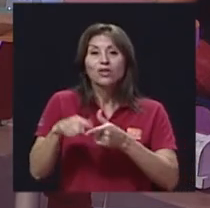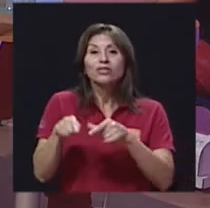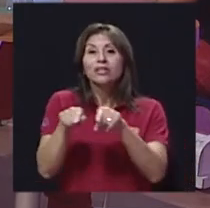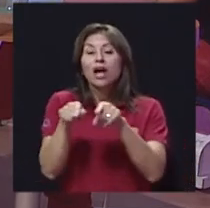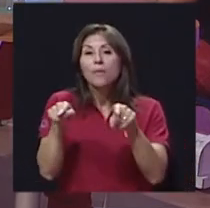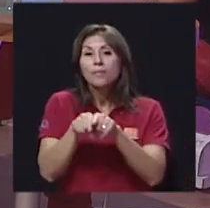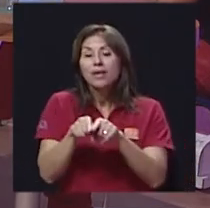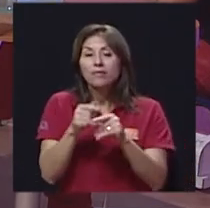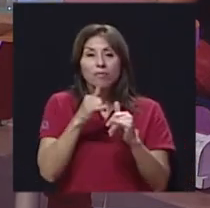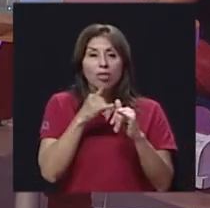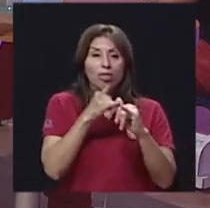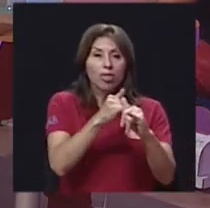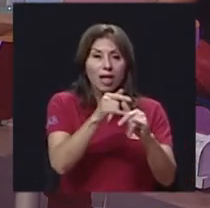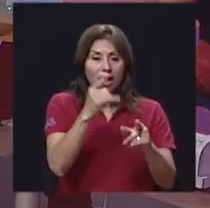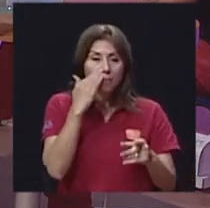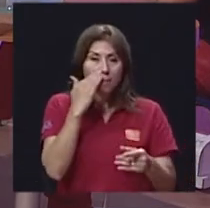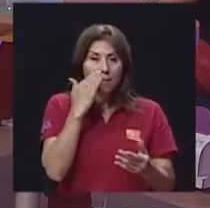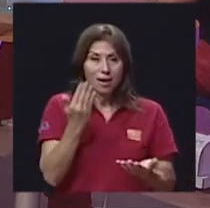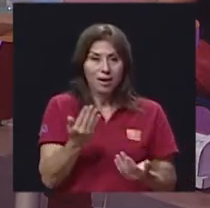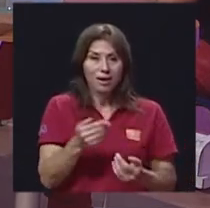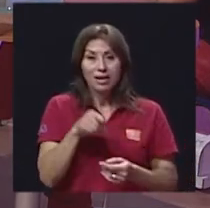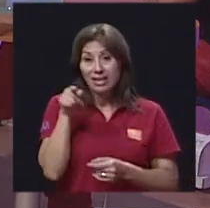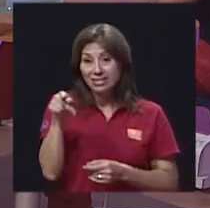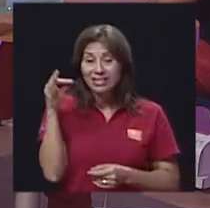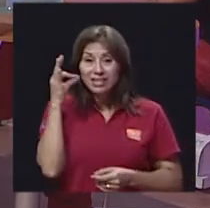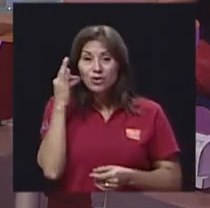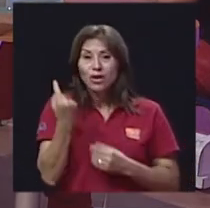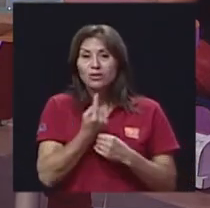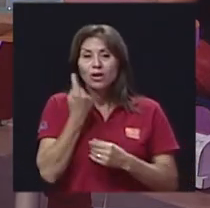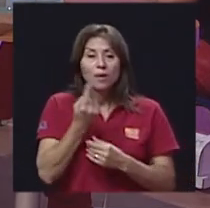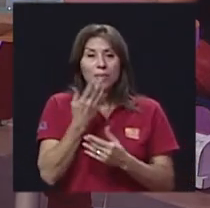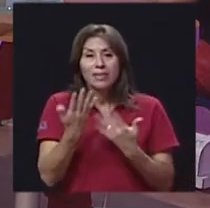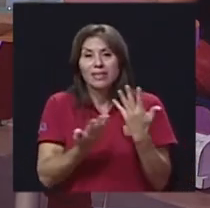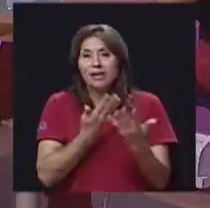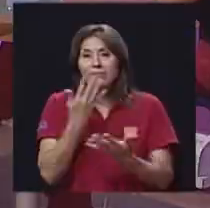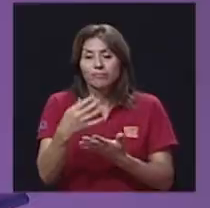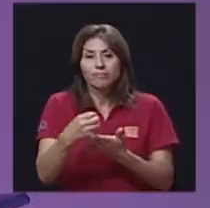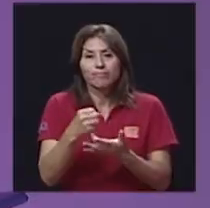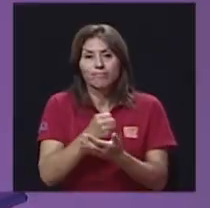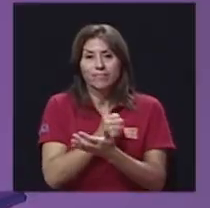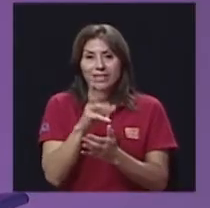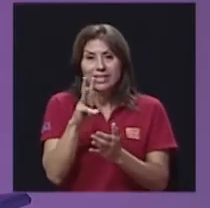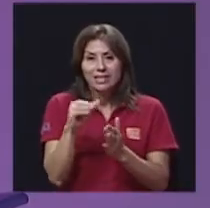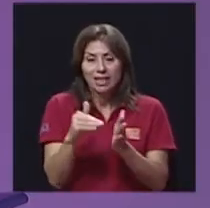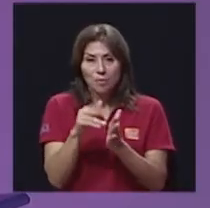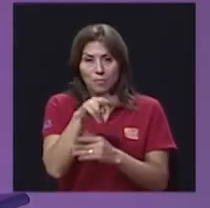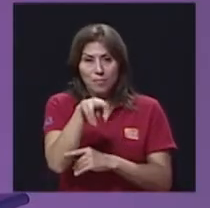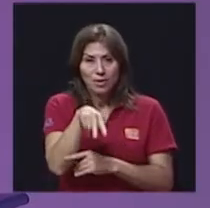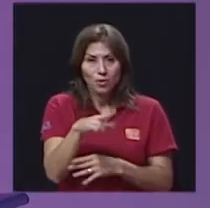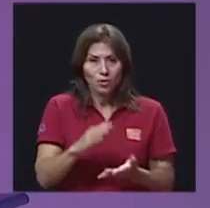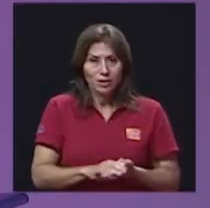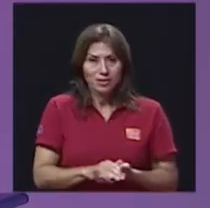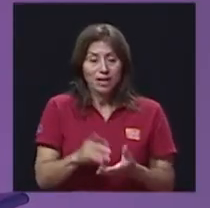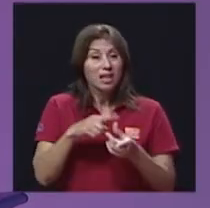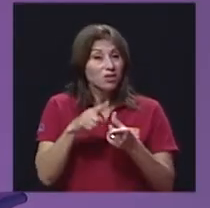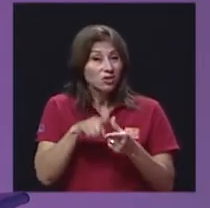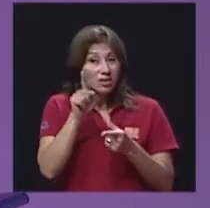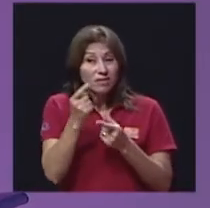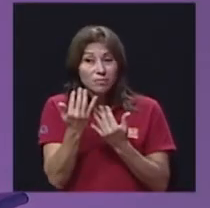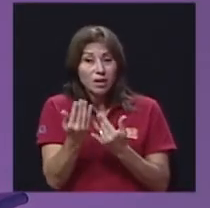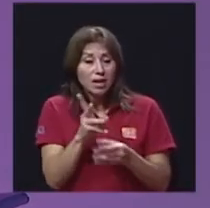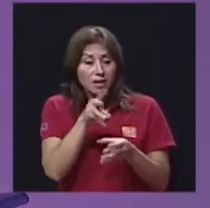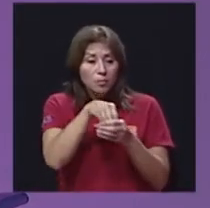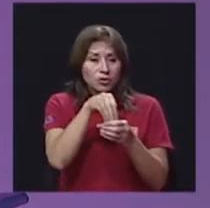cuando este señor se los deposita. Entonces, ¿qué tenía que esperar? A que le depositaran los 60 para darle 50 a la muchacha. Y ella